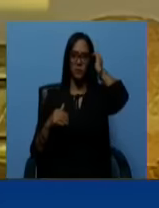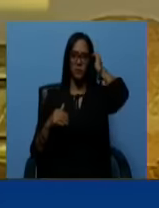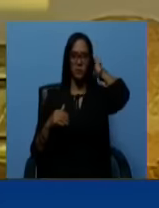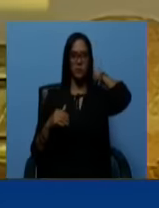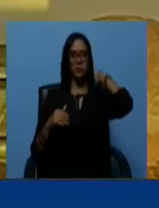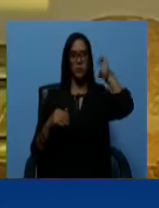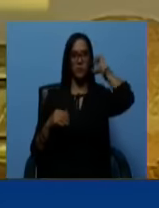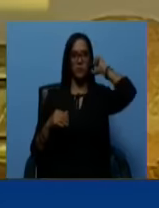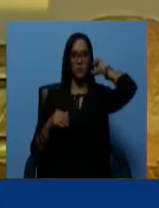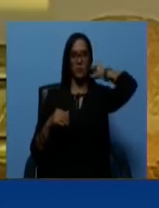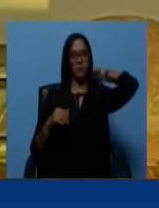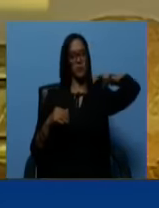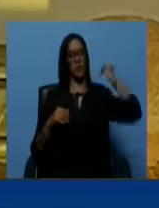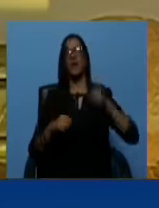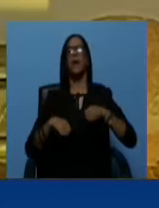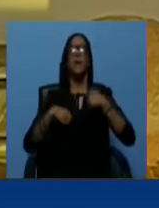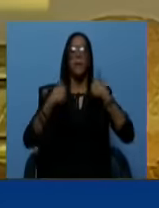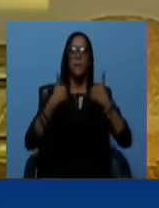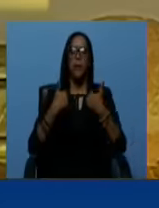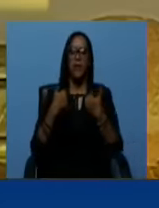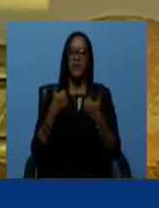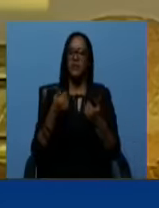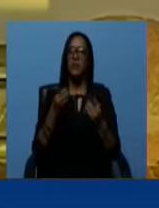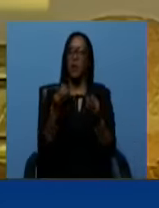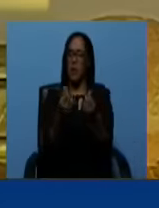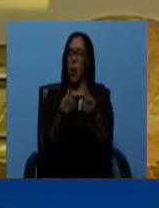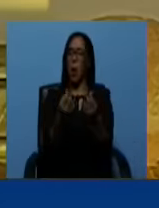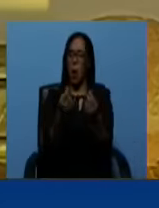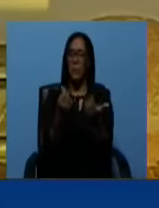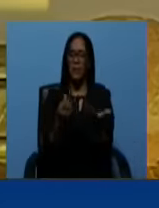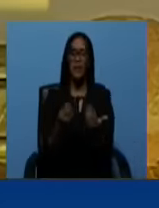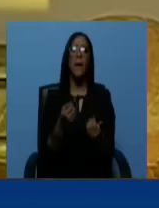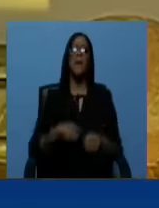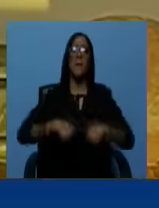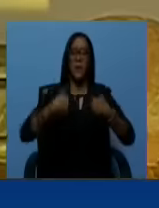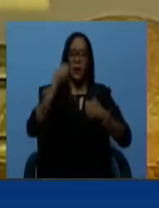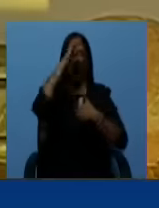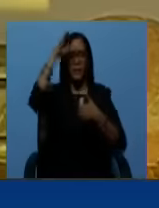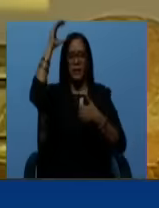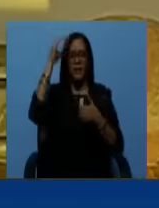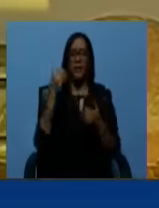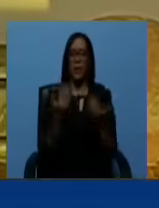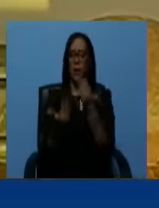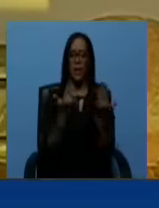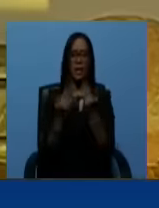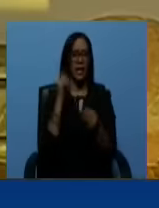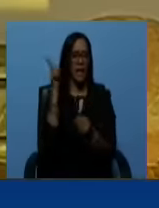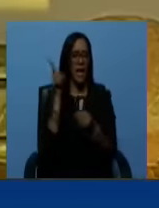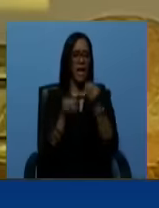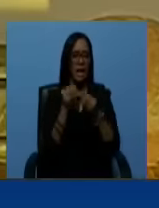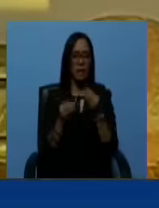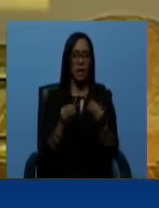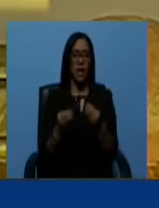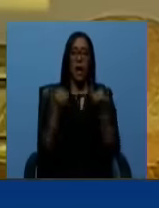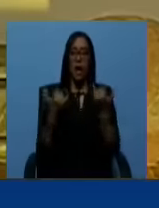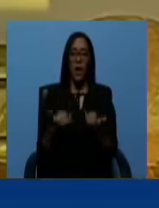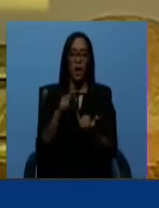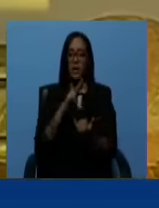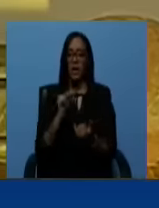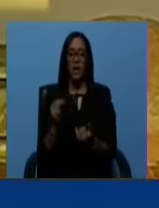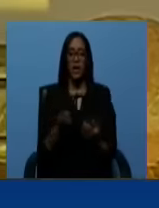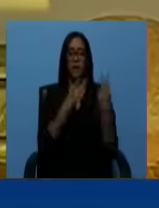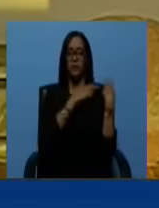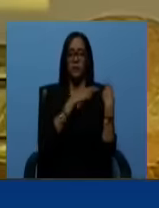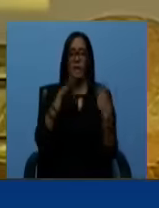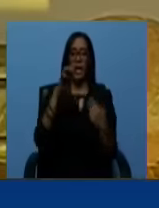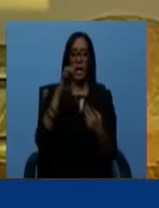Más oferta, más calidad y mejores precios en la comparativa que él hacía. Pero ahora ya no depende de Cadivi o